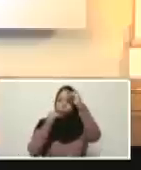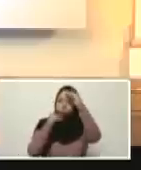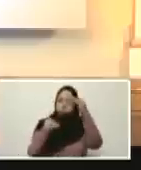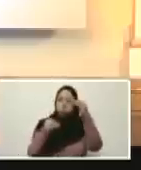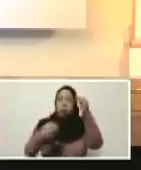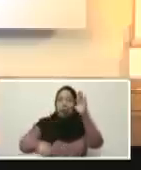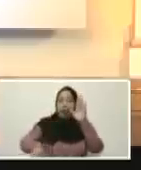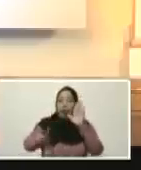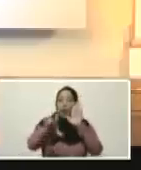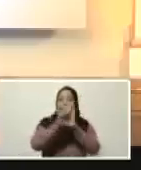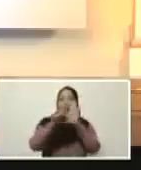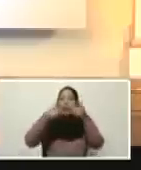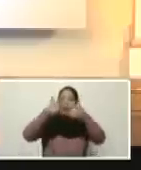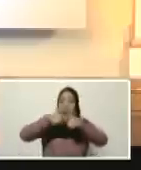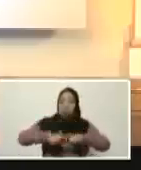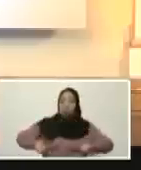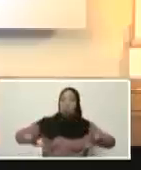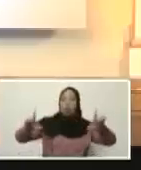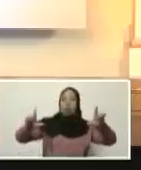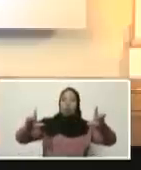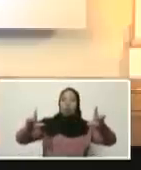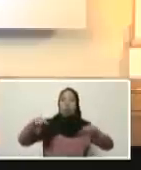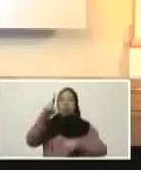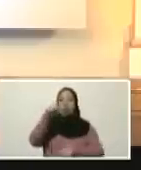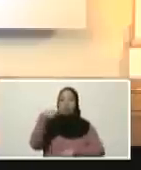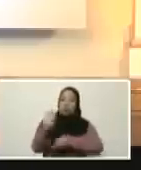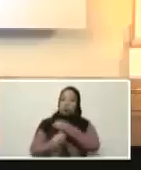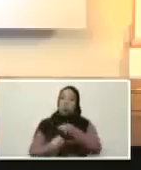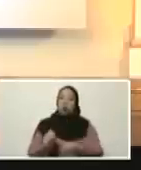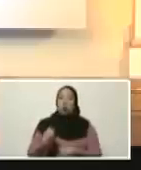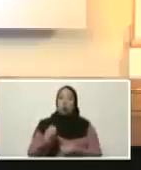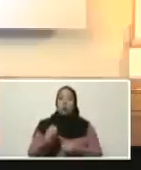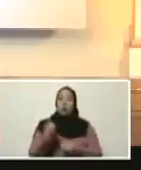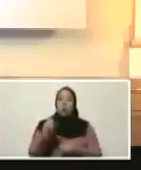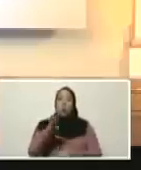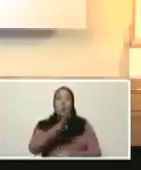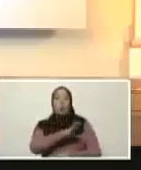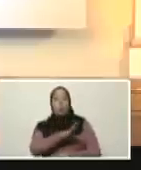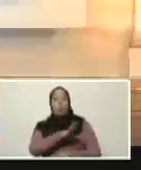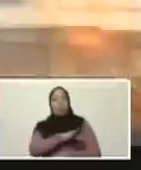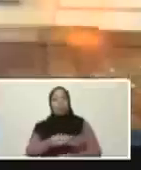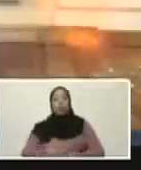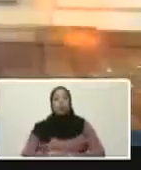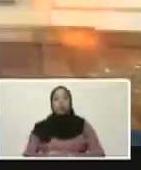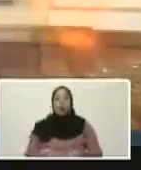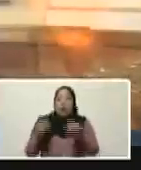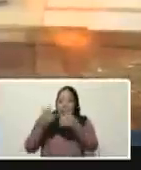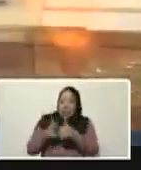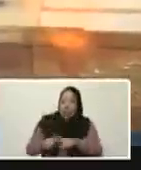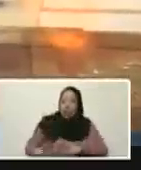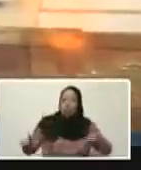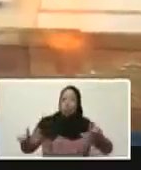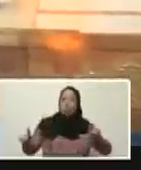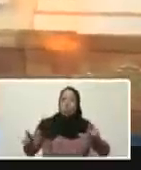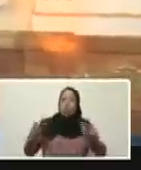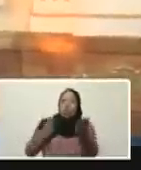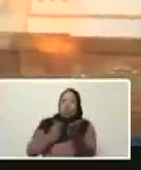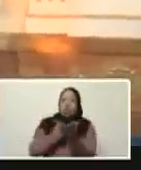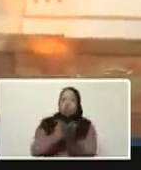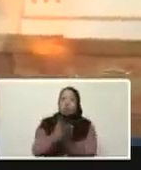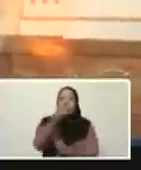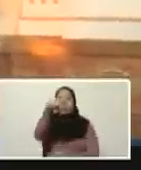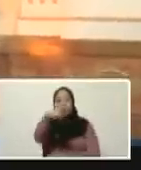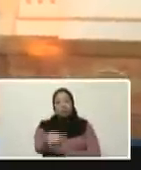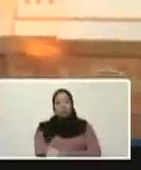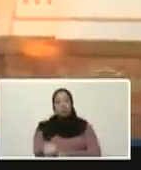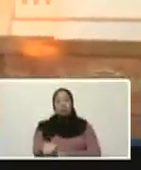ley soberana, sino que se hiciera cumplir en sus propósitos de liberarnos para siempre de